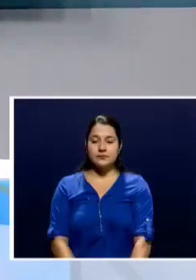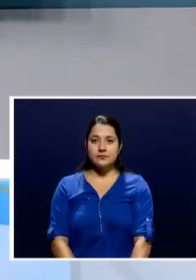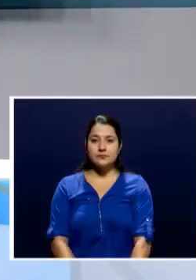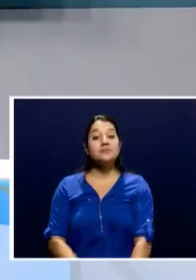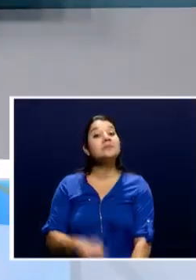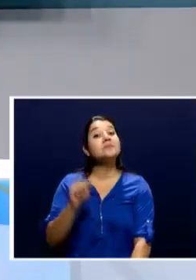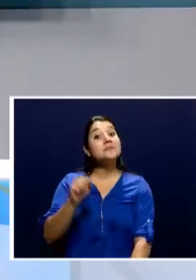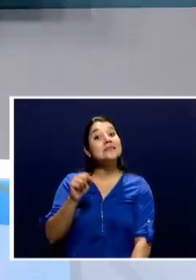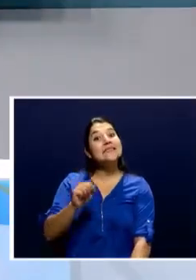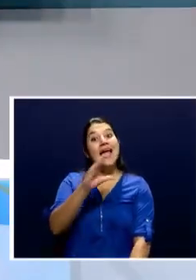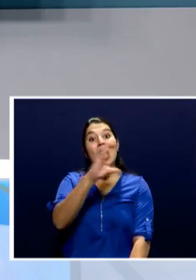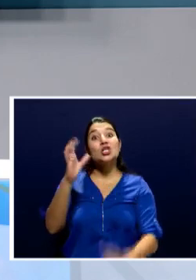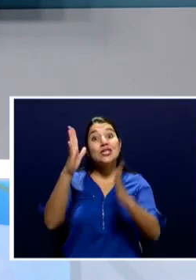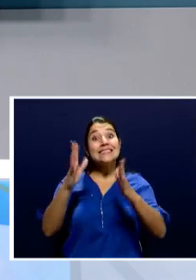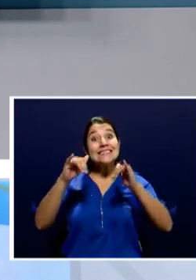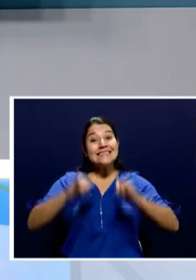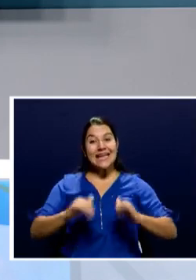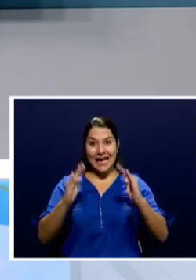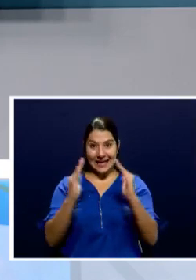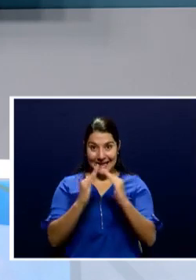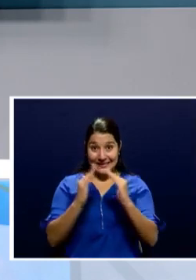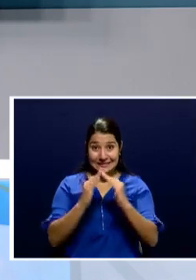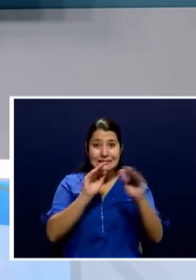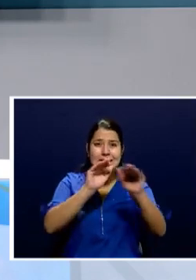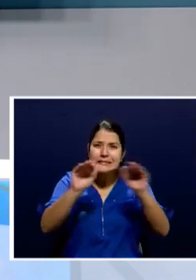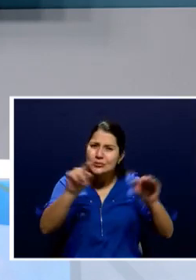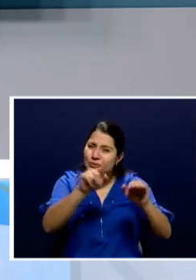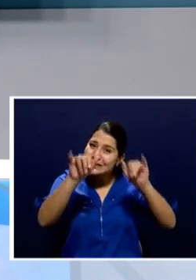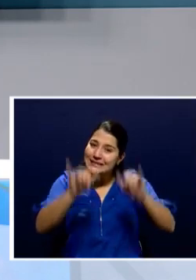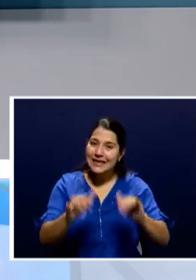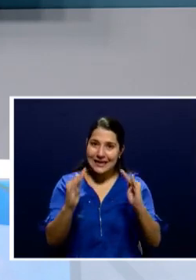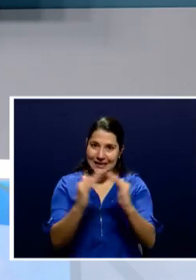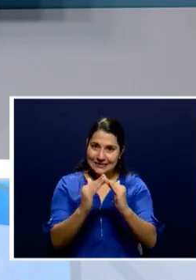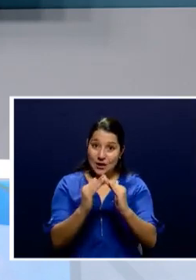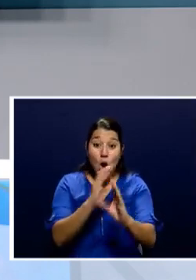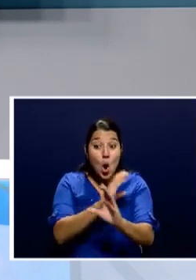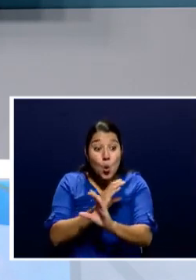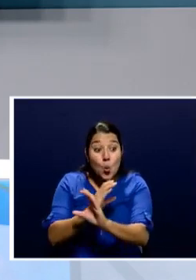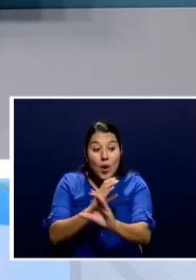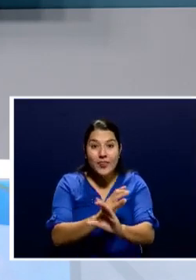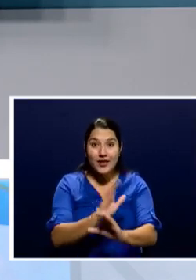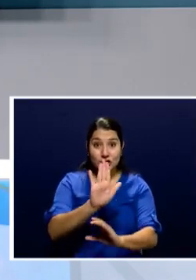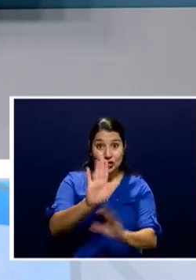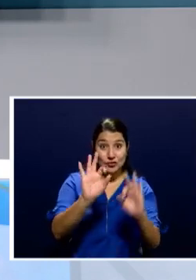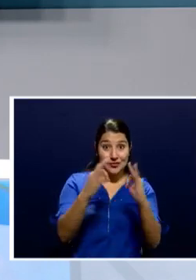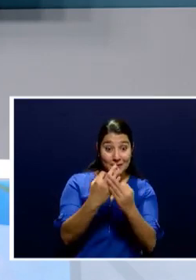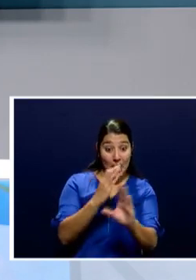Así es, ticos en cuarentena le dicen que es en su casa, cuide de los suyos, cuide de usted.